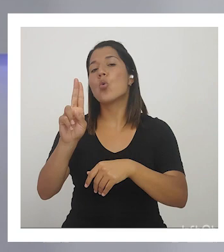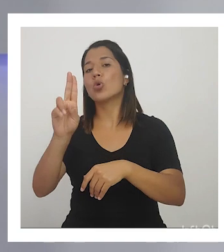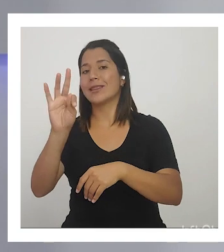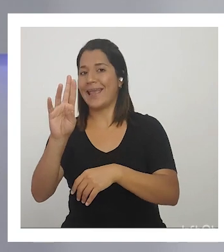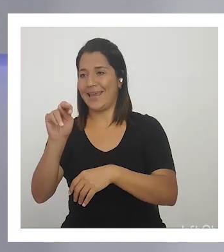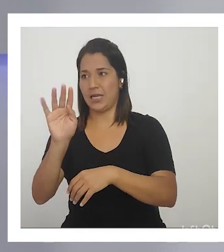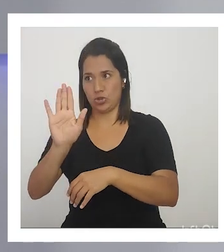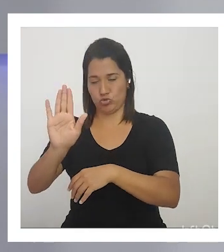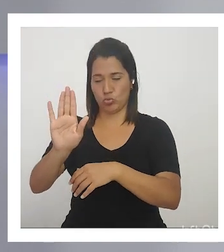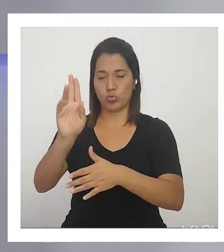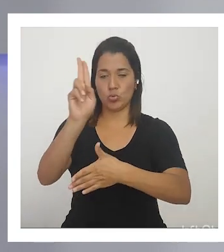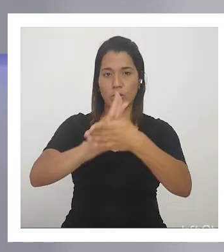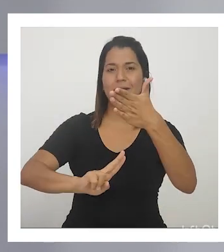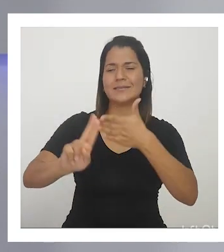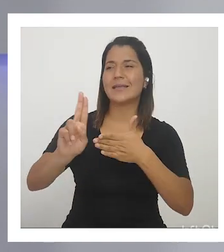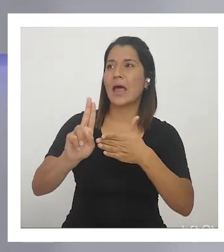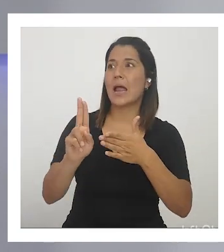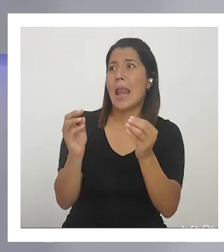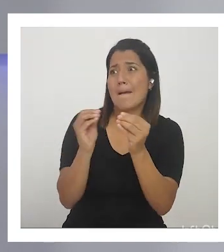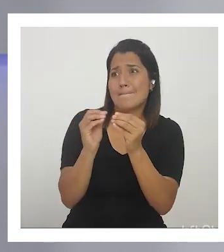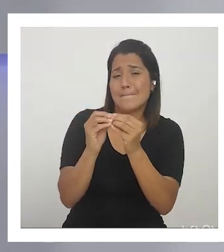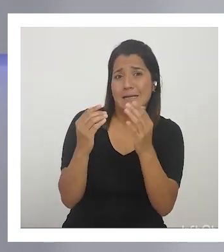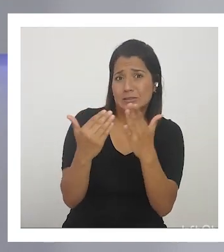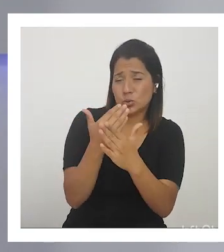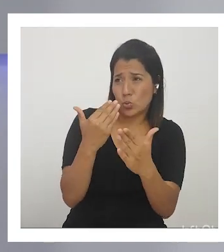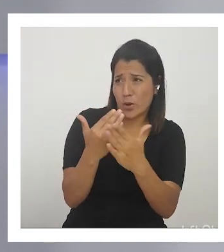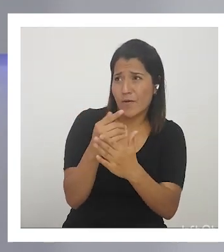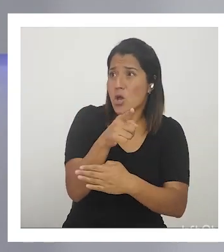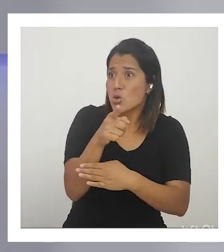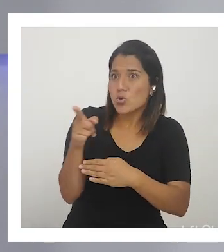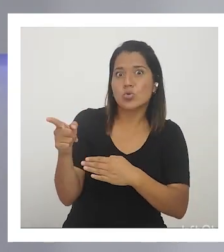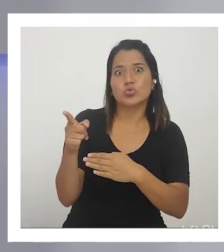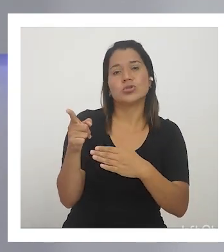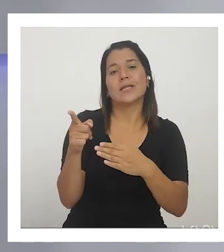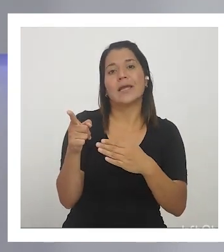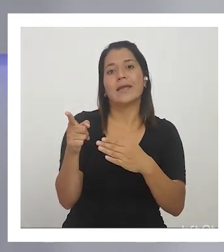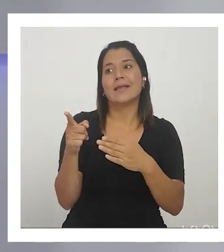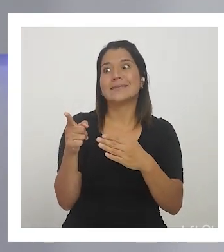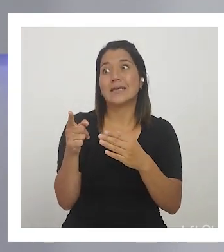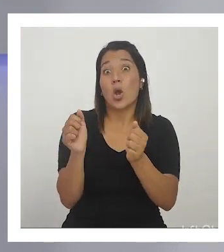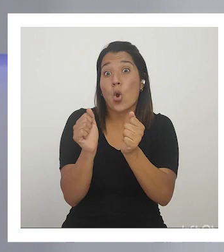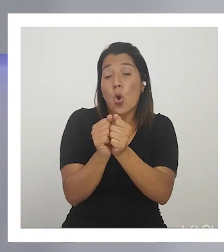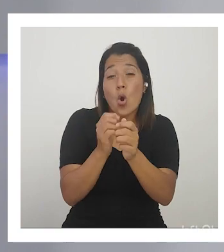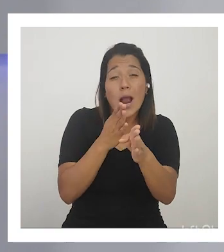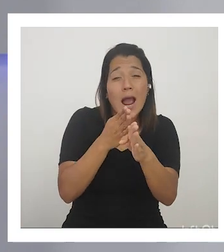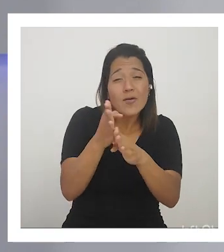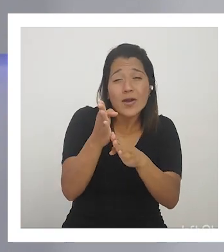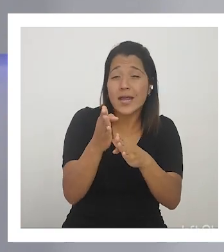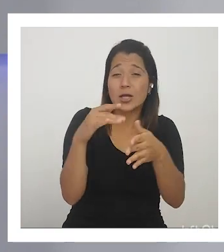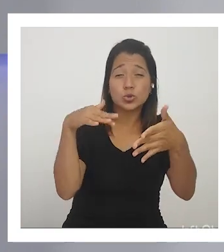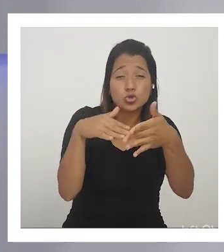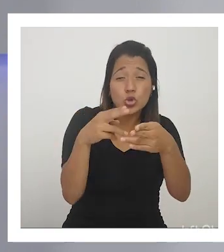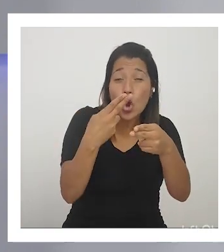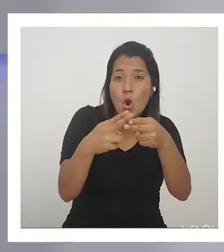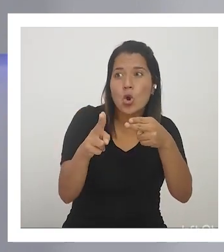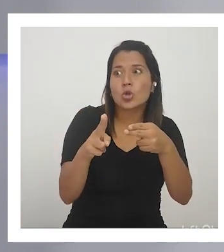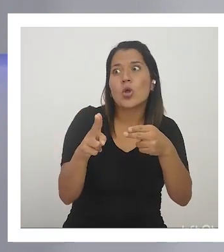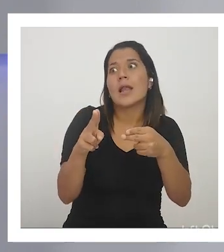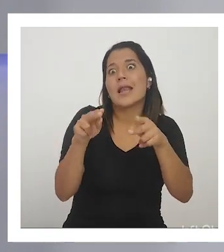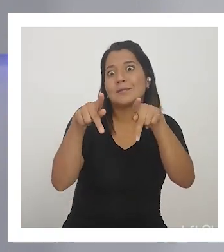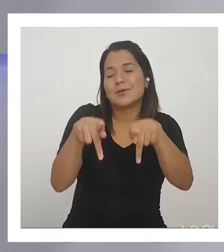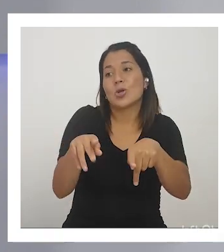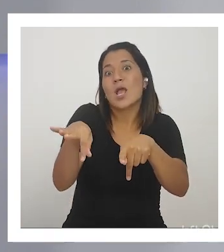carreras que, como ustedes bien lo dicen, abren más rápido las ofertas laborales. ¿Habrá algún modo de que